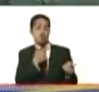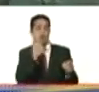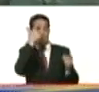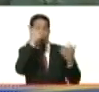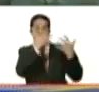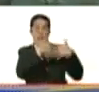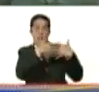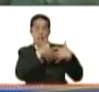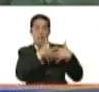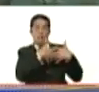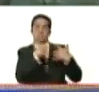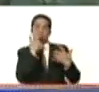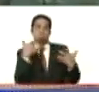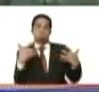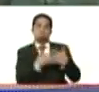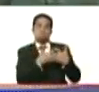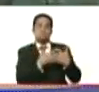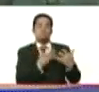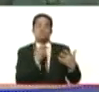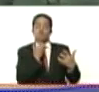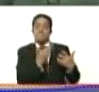se atrofia. Él lo repite mucho,